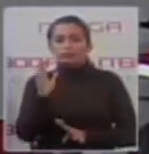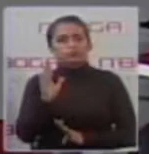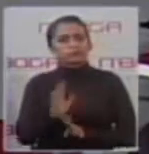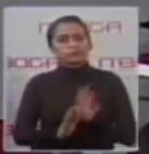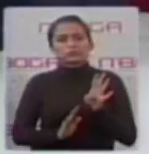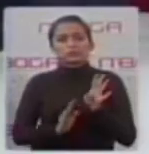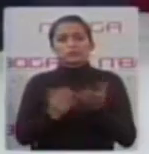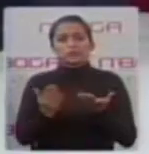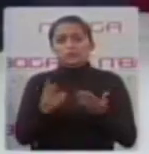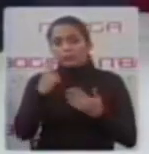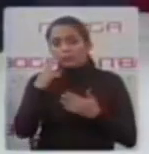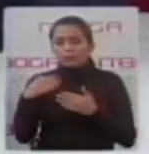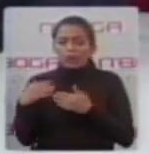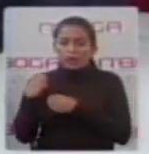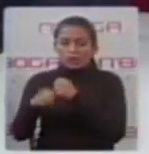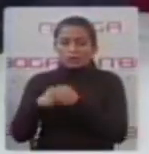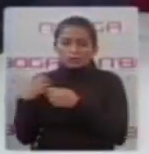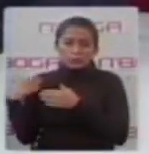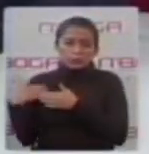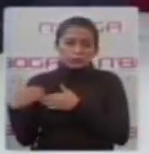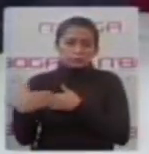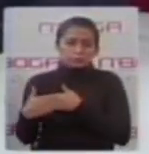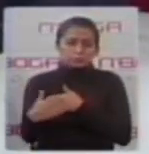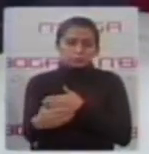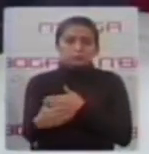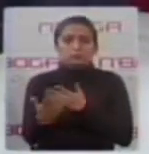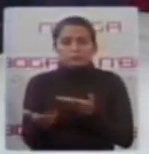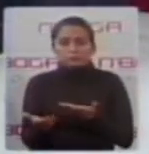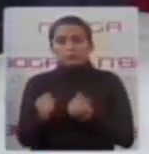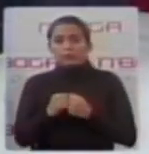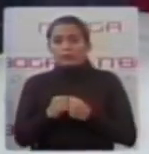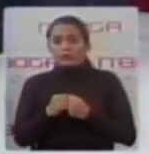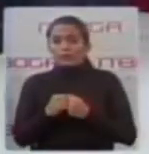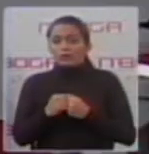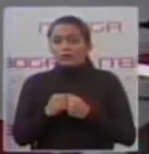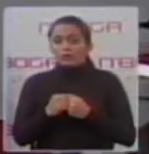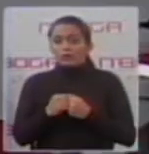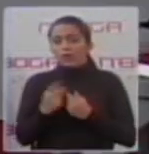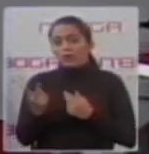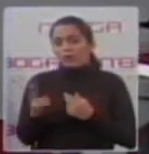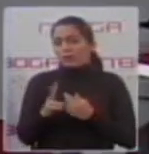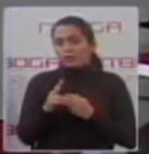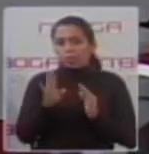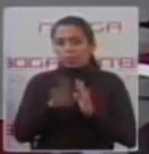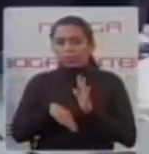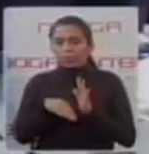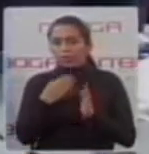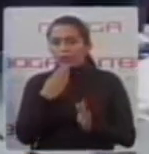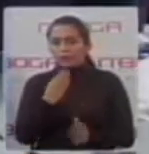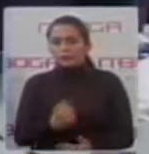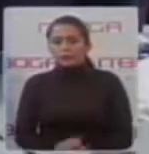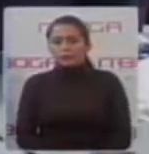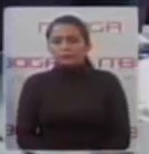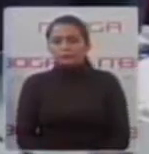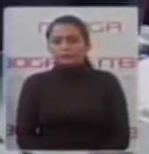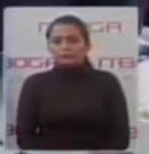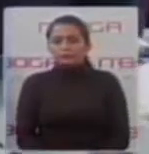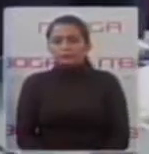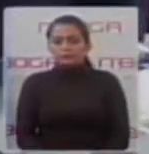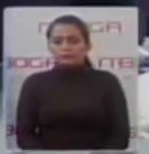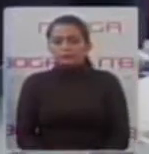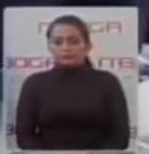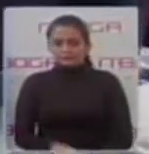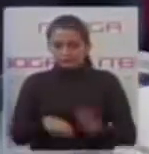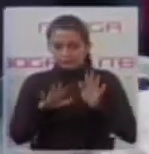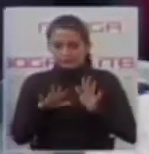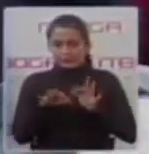lo largo de la historia muchas veces esos factores que no lo hacen rentable. Te voy a puntualizar